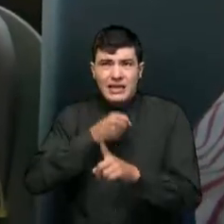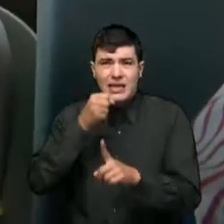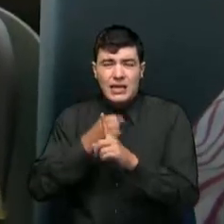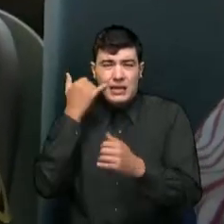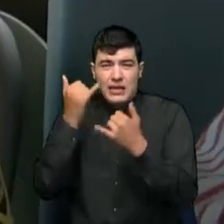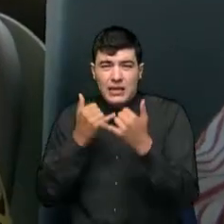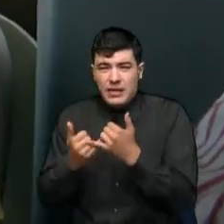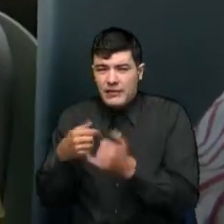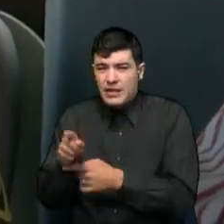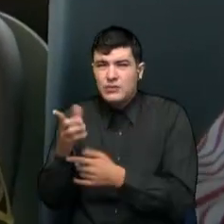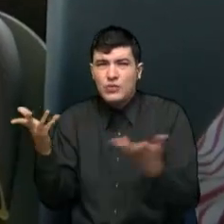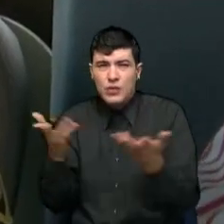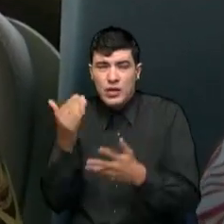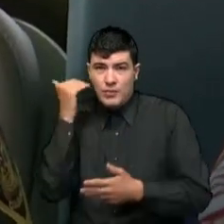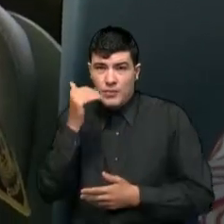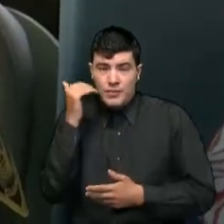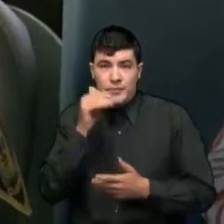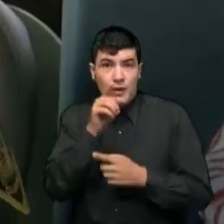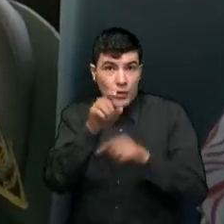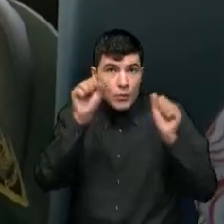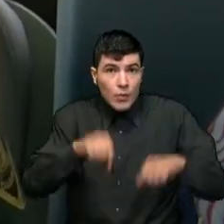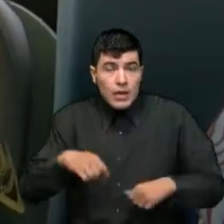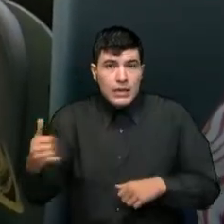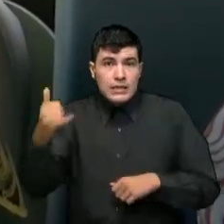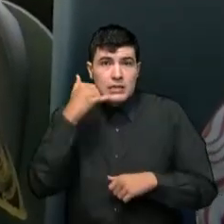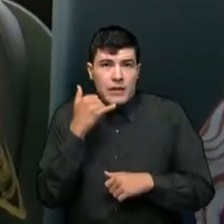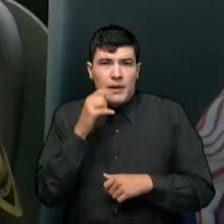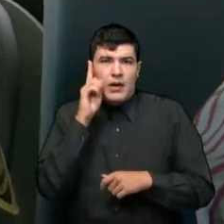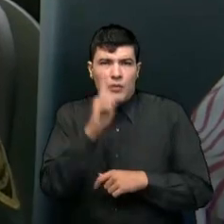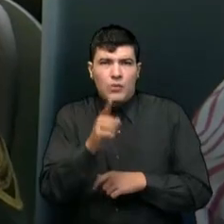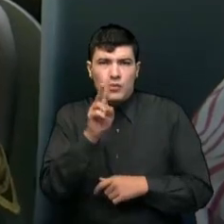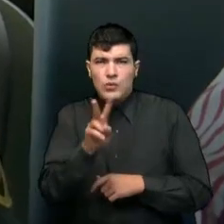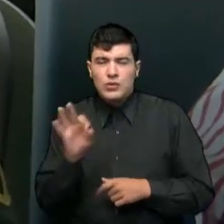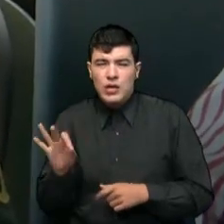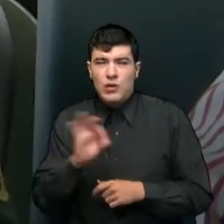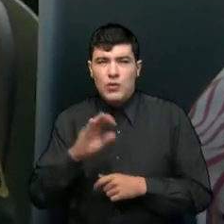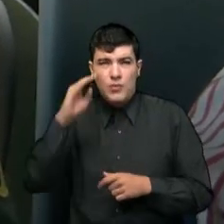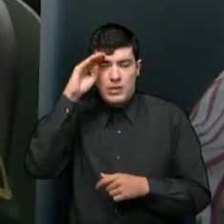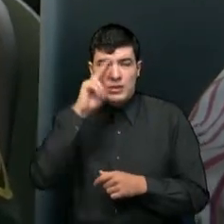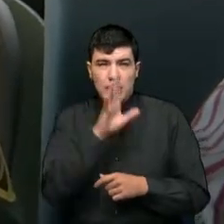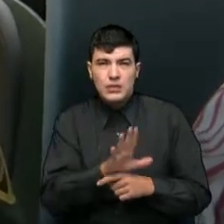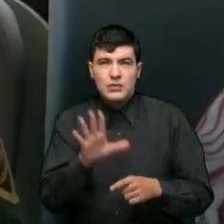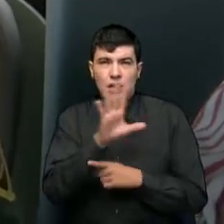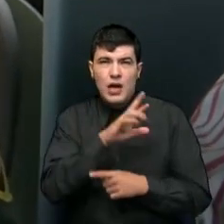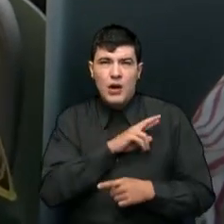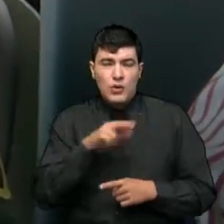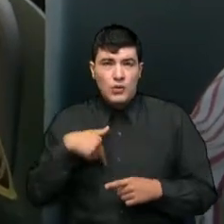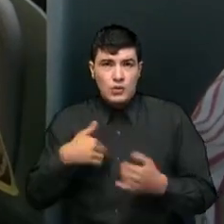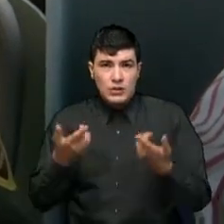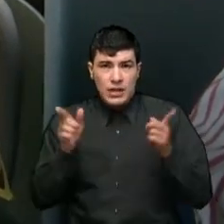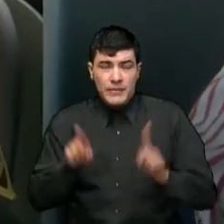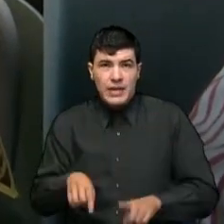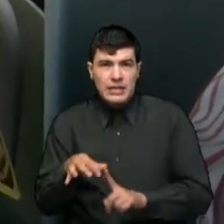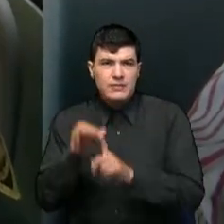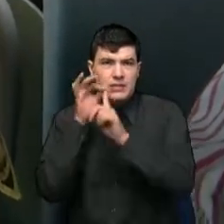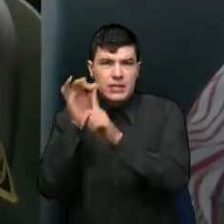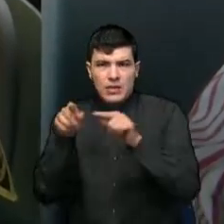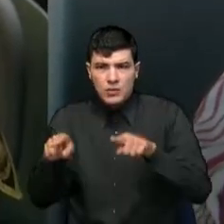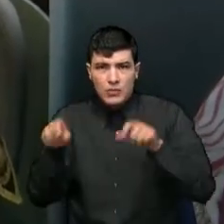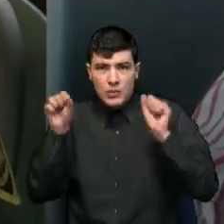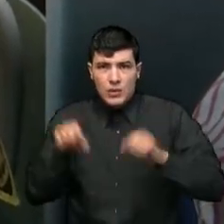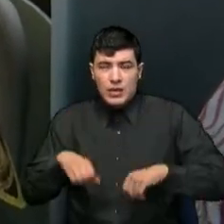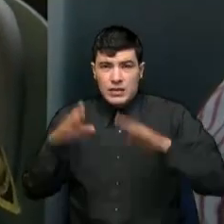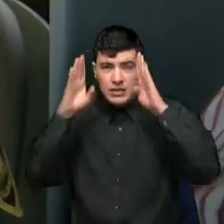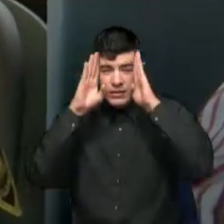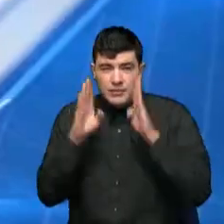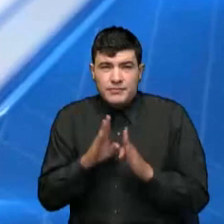nos pueda aportar información, se comunique a la línea de emergencia de la policía o una que hemos tenido de manera específica para recibir